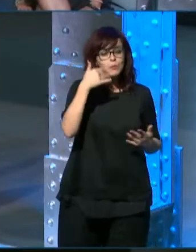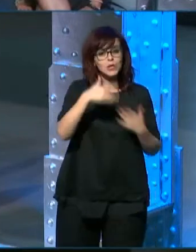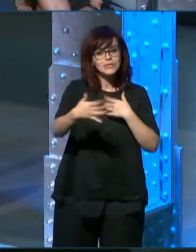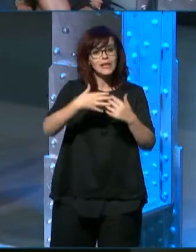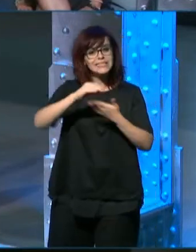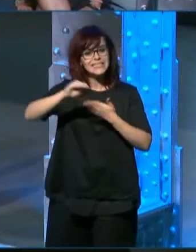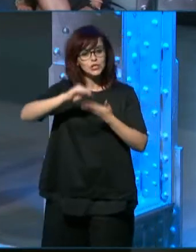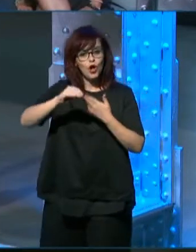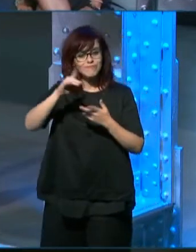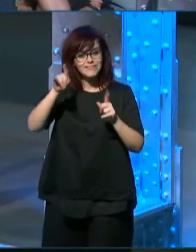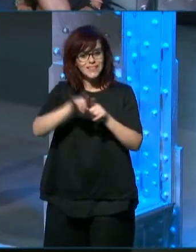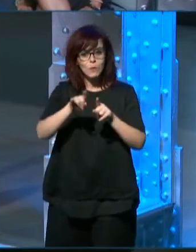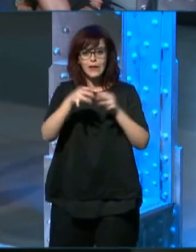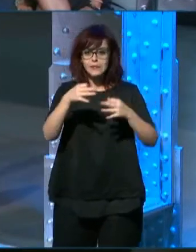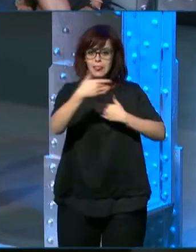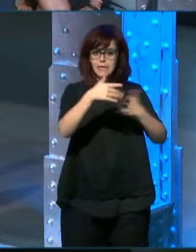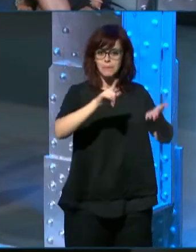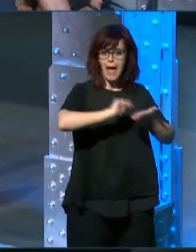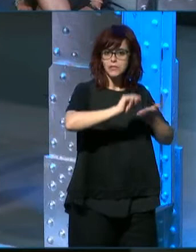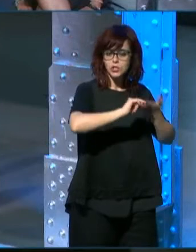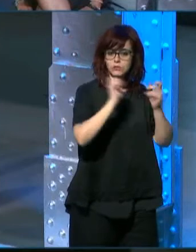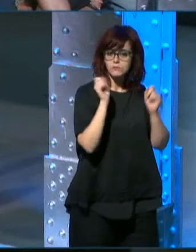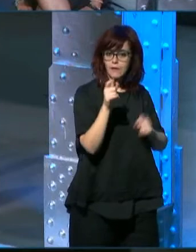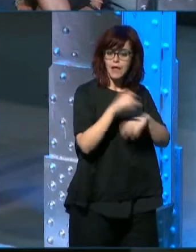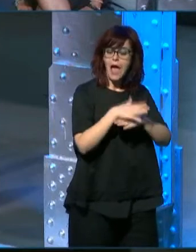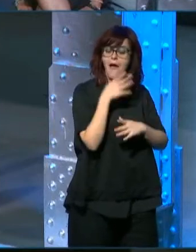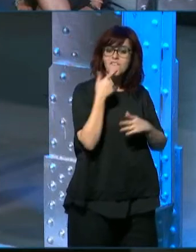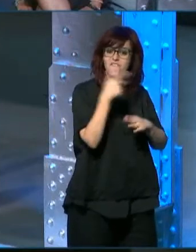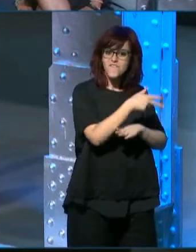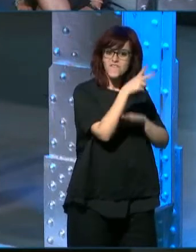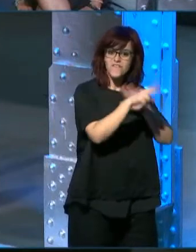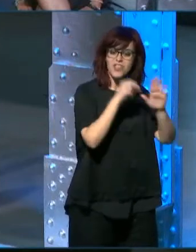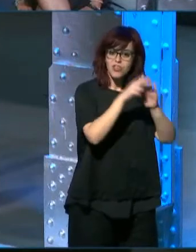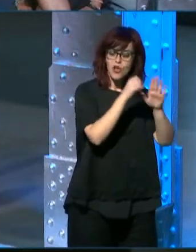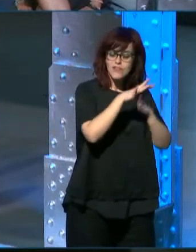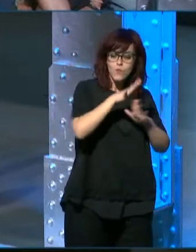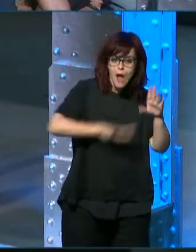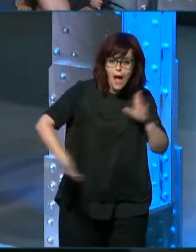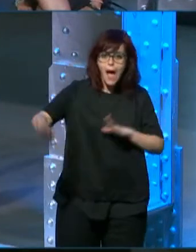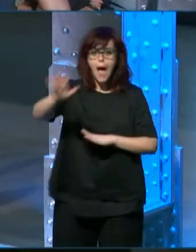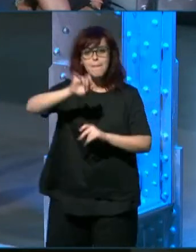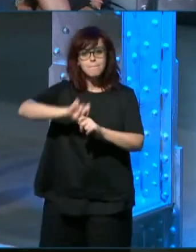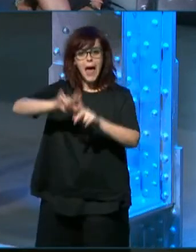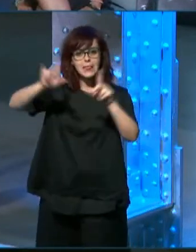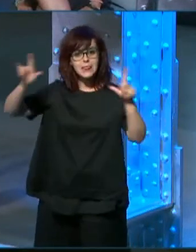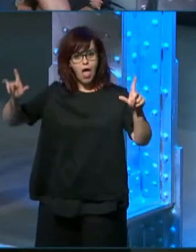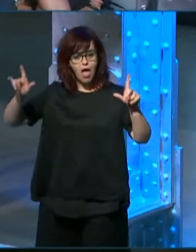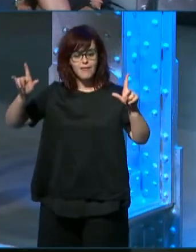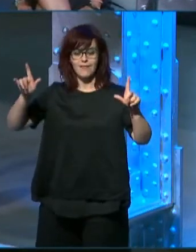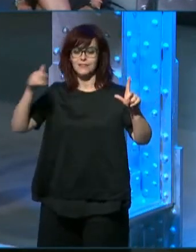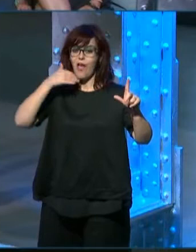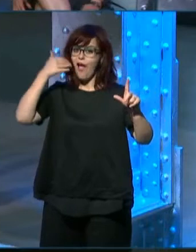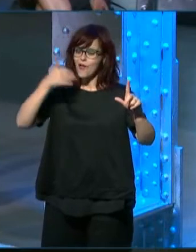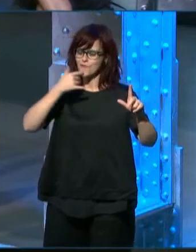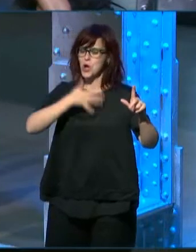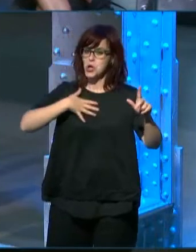de ese espacio, de los despachos que a veces han salido en el vídeo, y llevarlo a una pantalla, pues es un proceso un